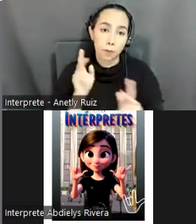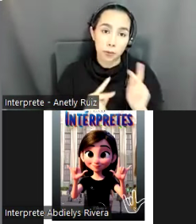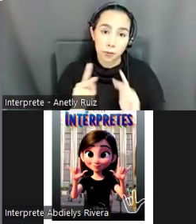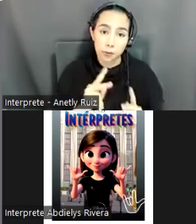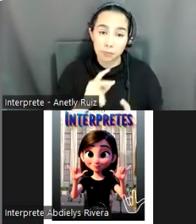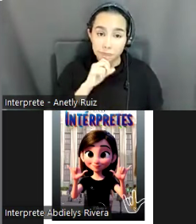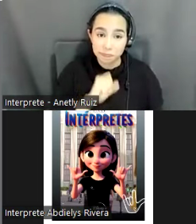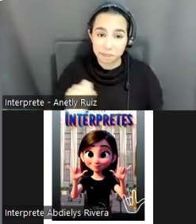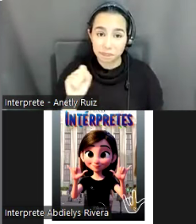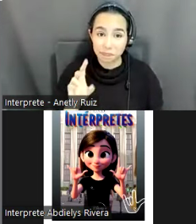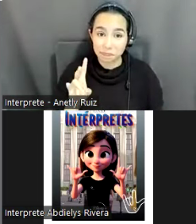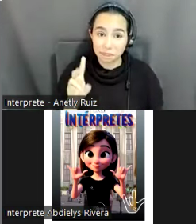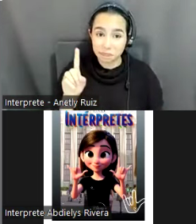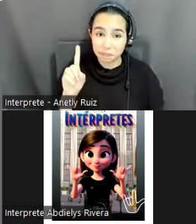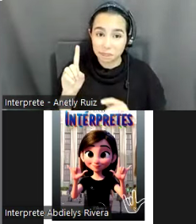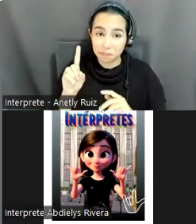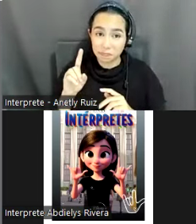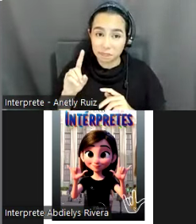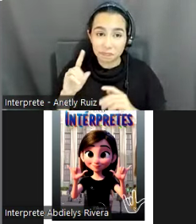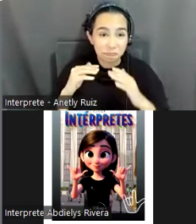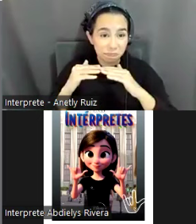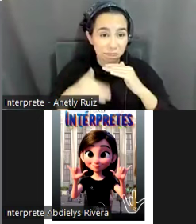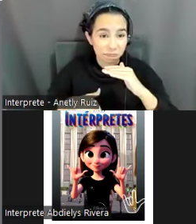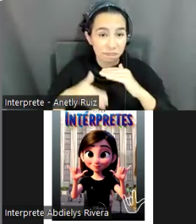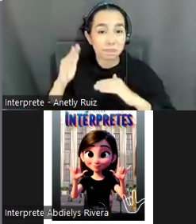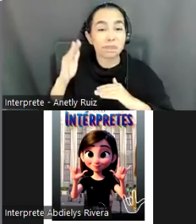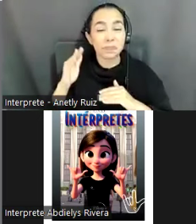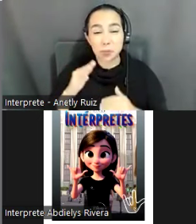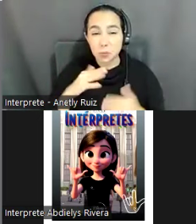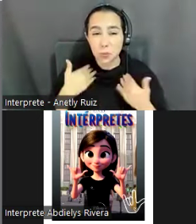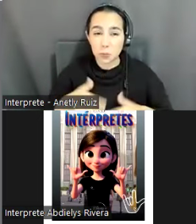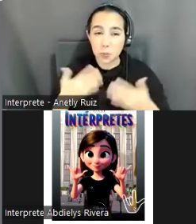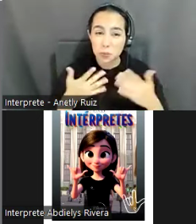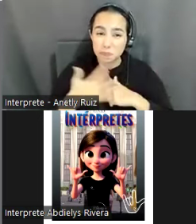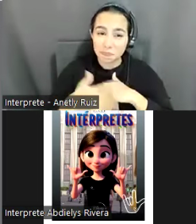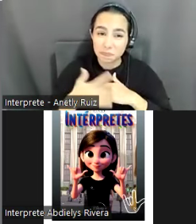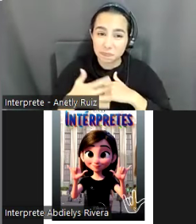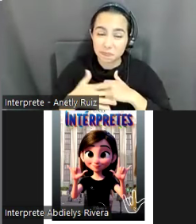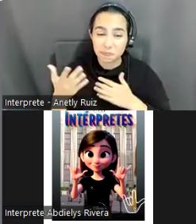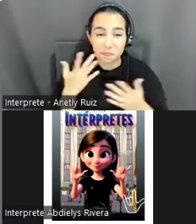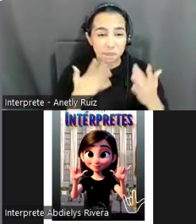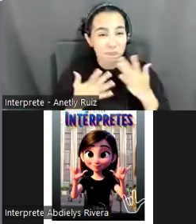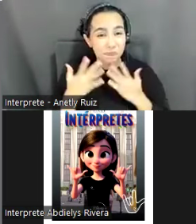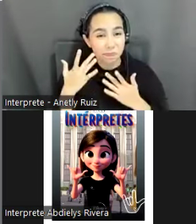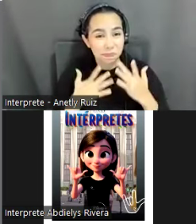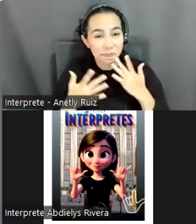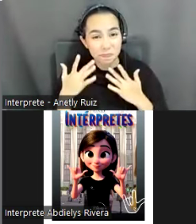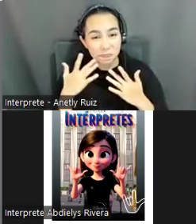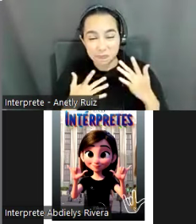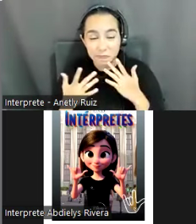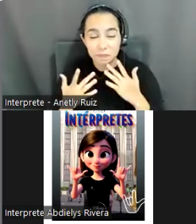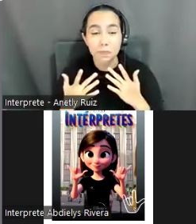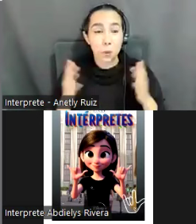área oeste. Sabemos que la disparidad de accesibilidad en servicios no es lo mismo en el área metro que en el